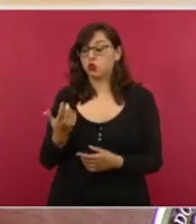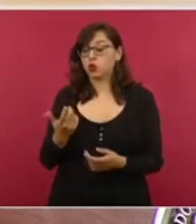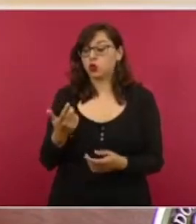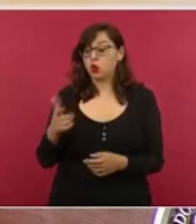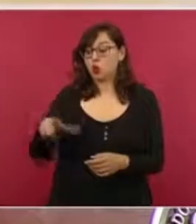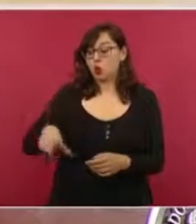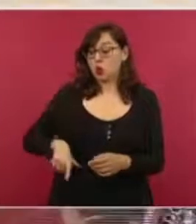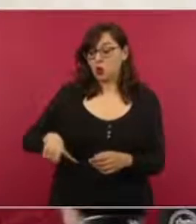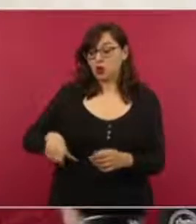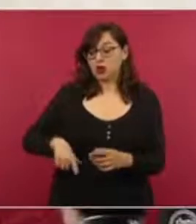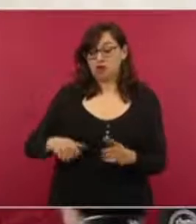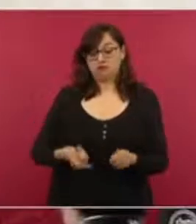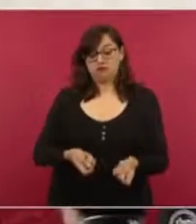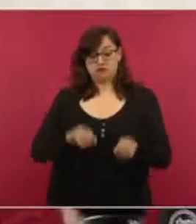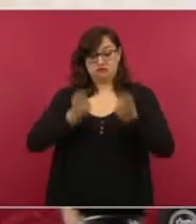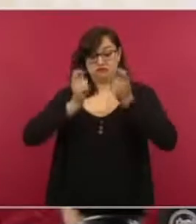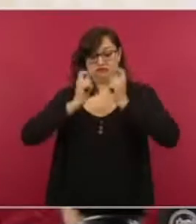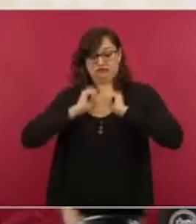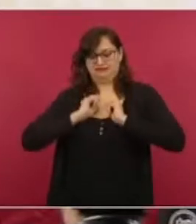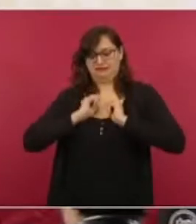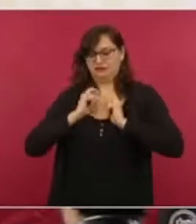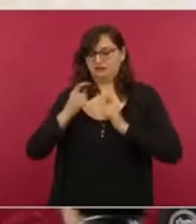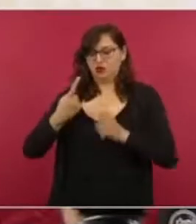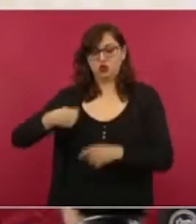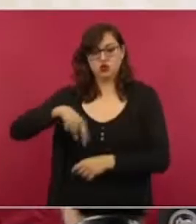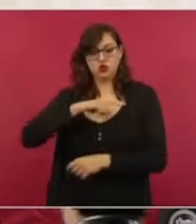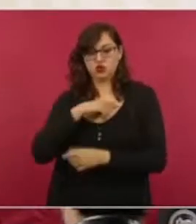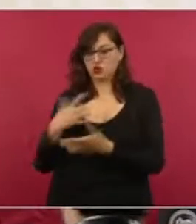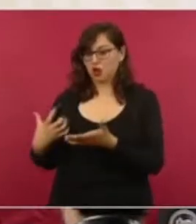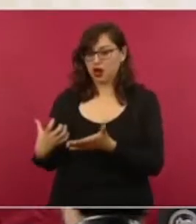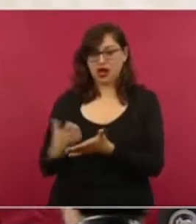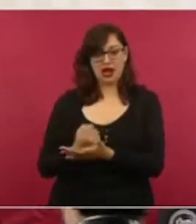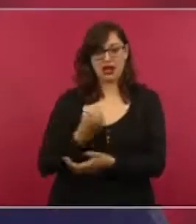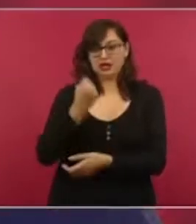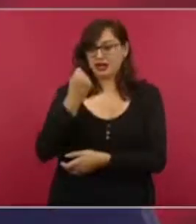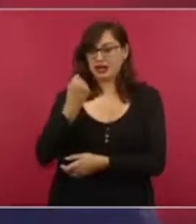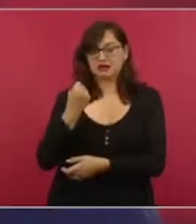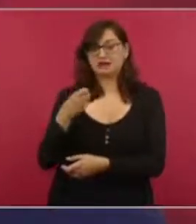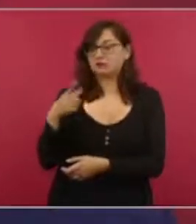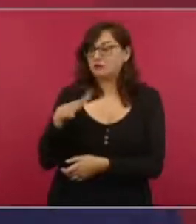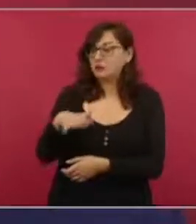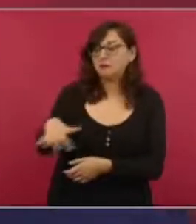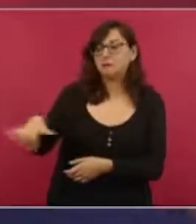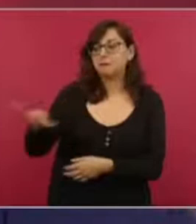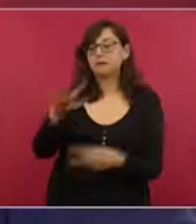si el pueblo no hubiese votado por el cambio verdadero,